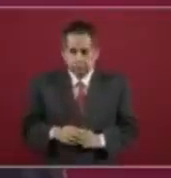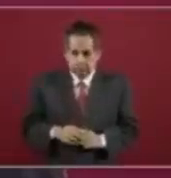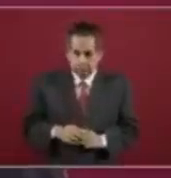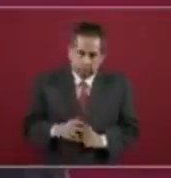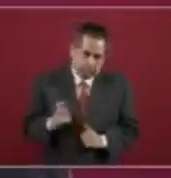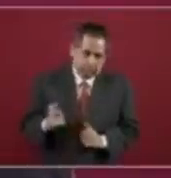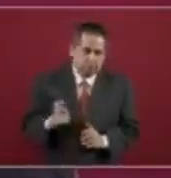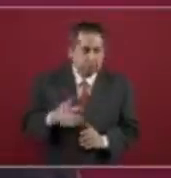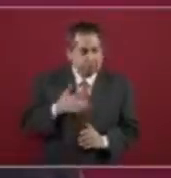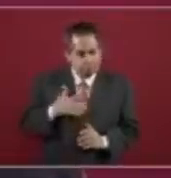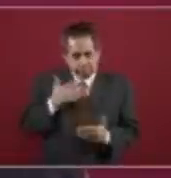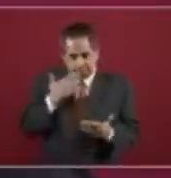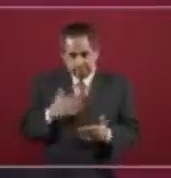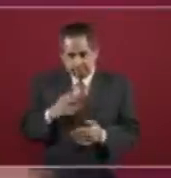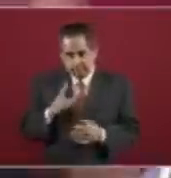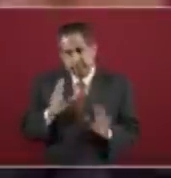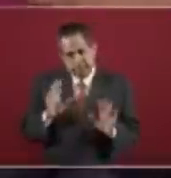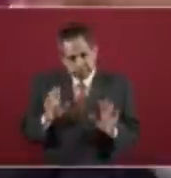es alentador, claro.